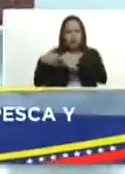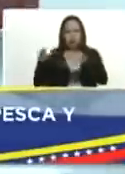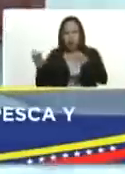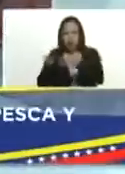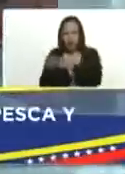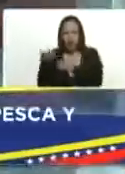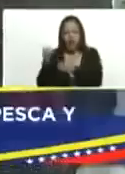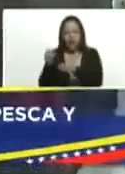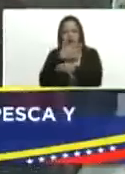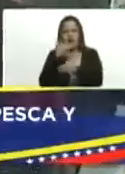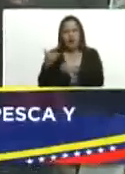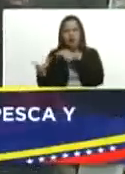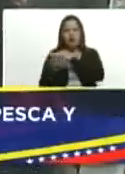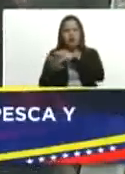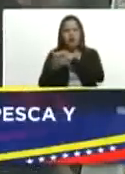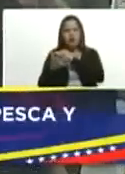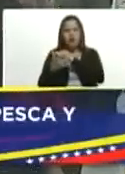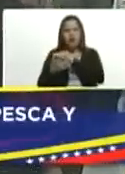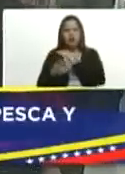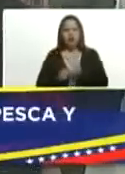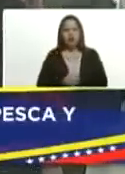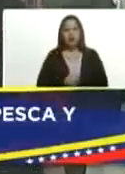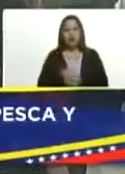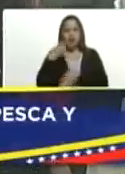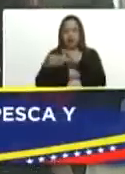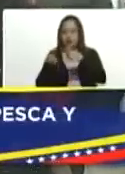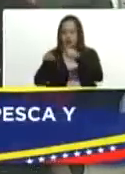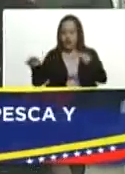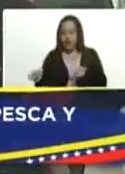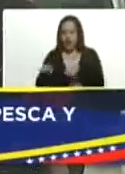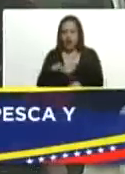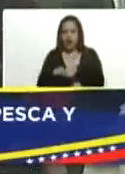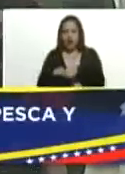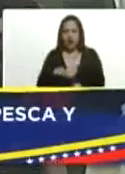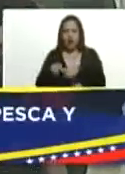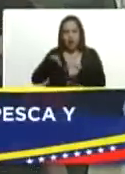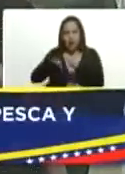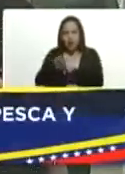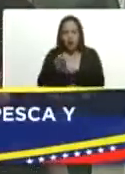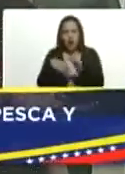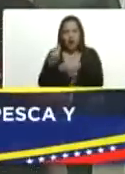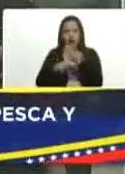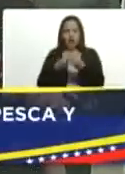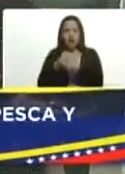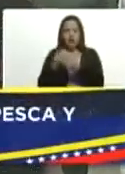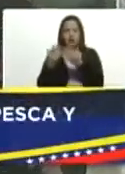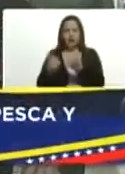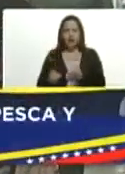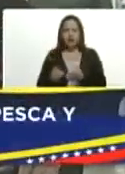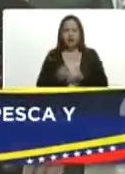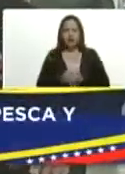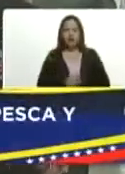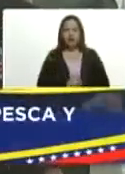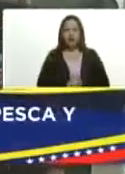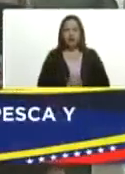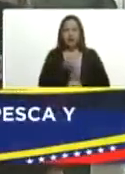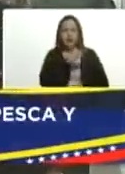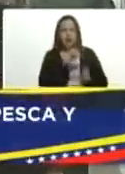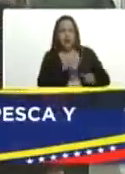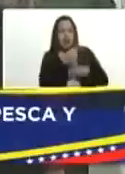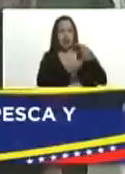el producto, fabricación de una bandeja, son una máquina de punta. ¿Están recién